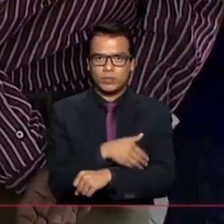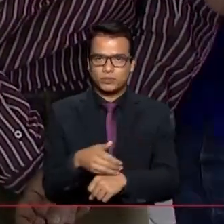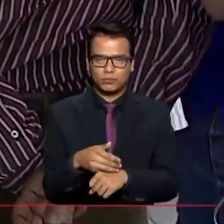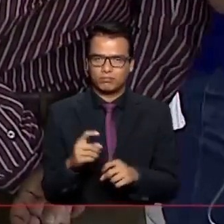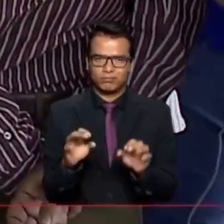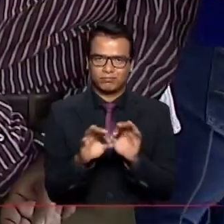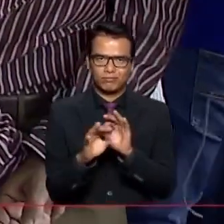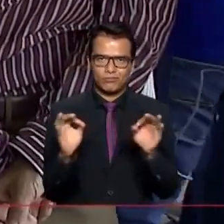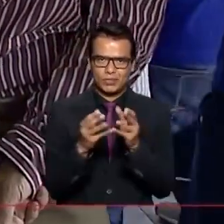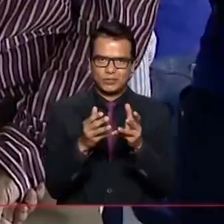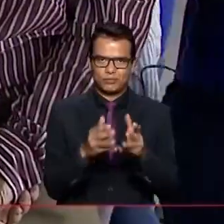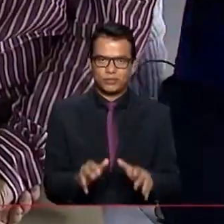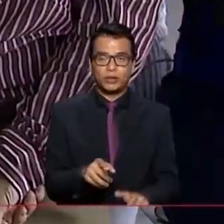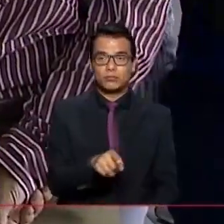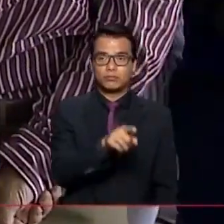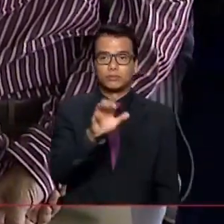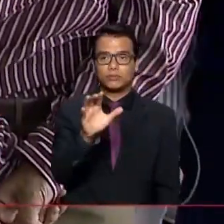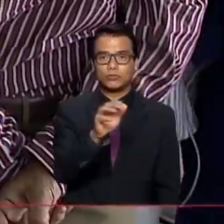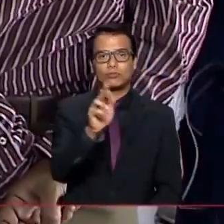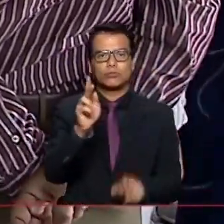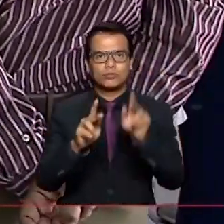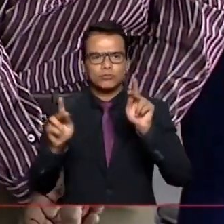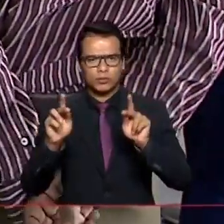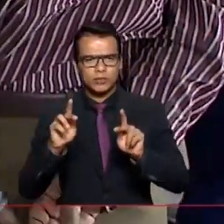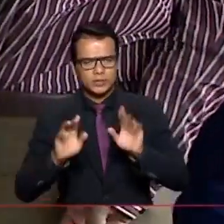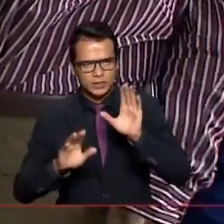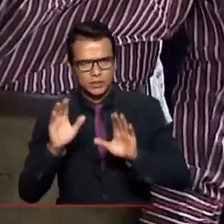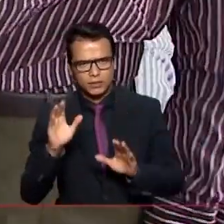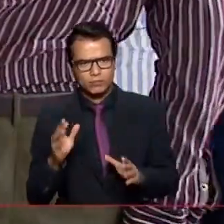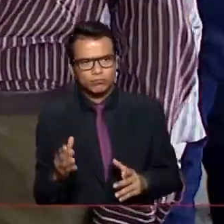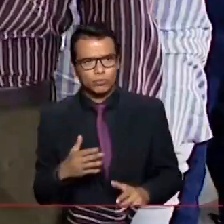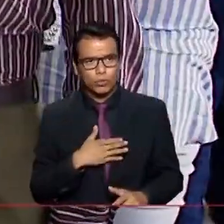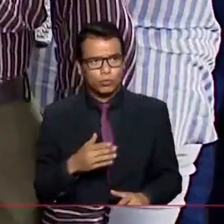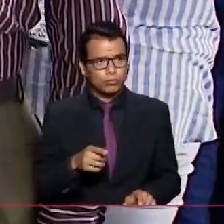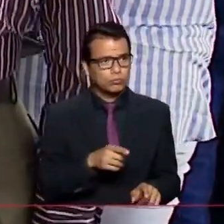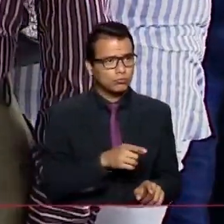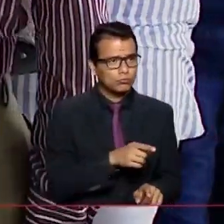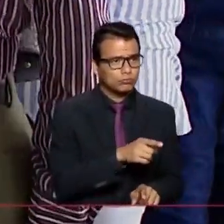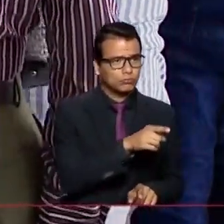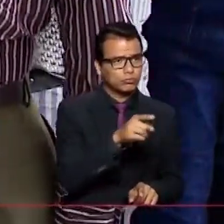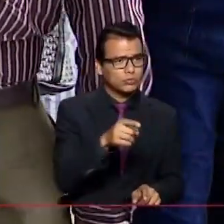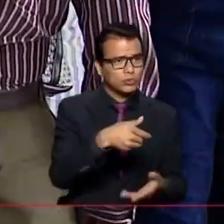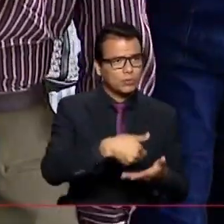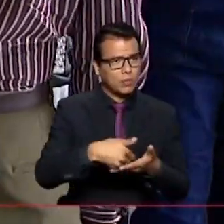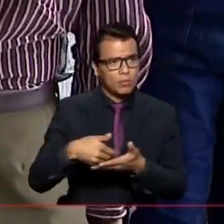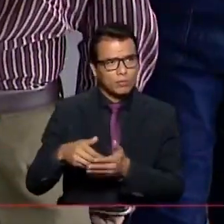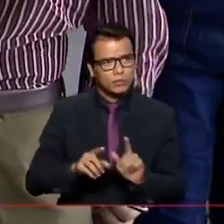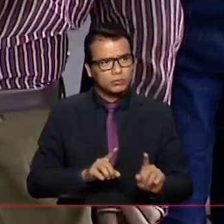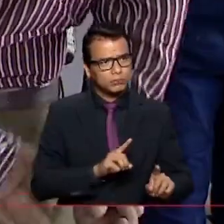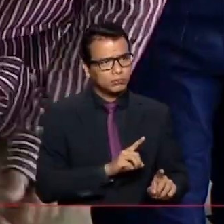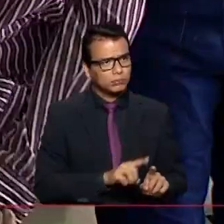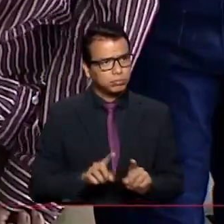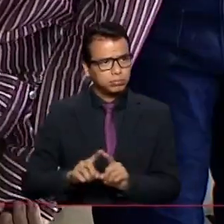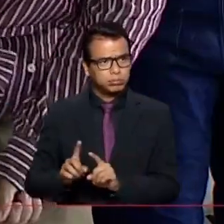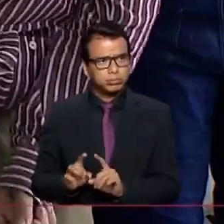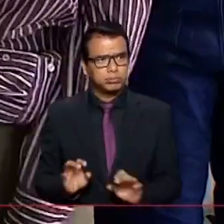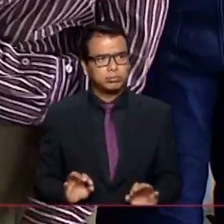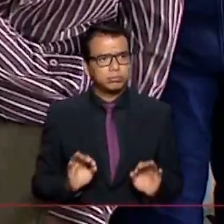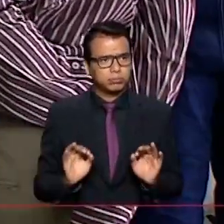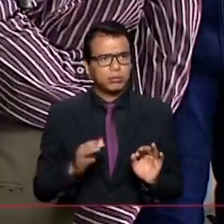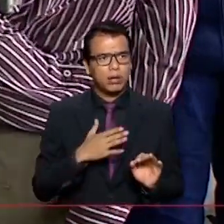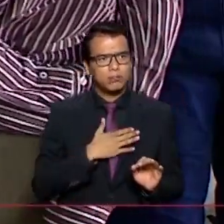Todos los candidatos se comprometieron a recoger las iniciativas buenas que son respaldadas y aplaudidas por el